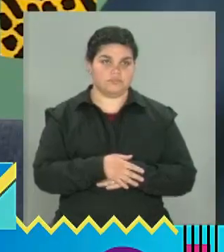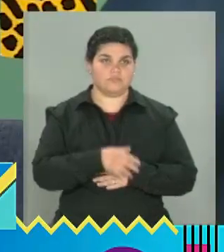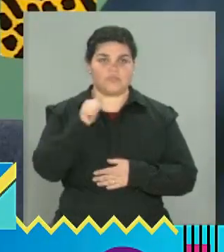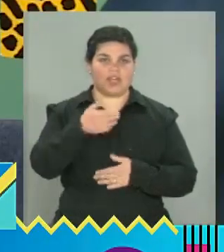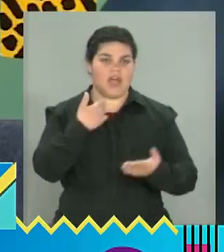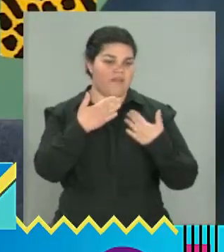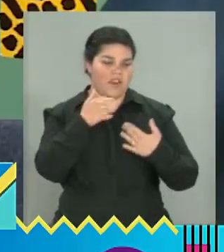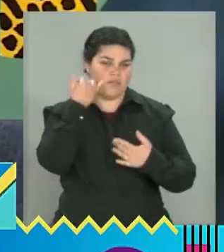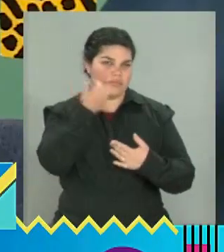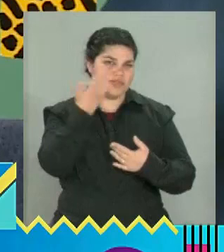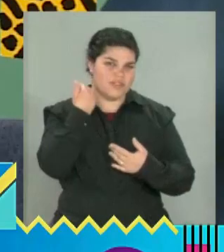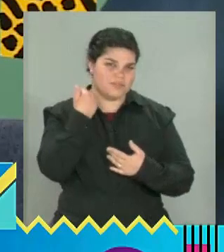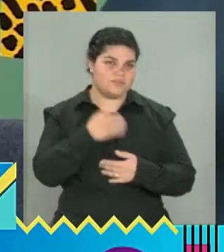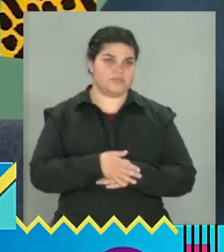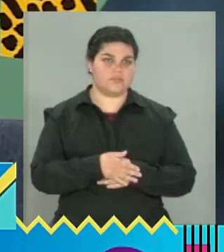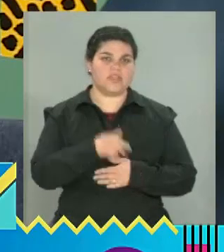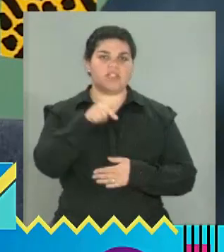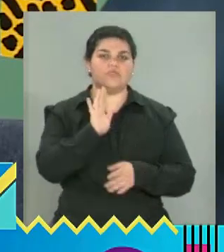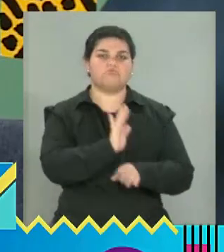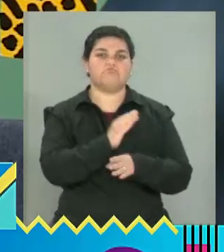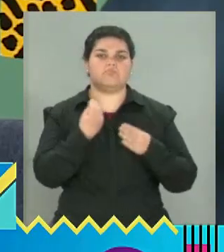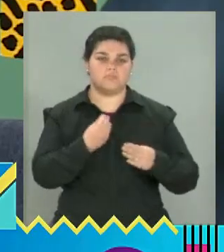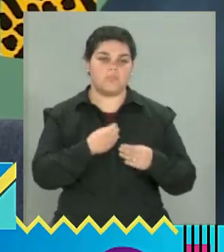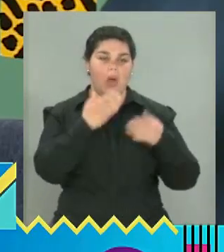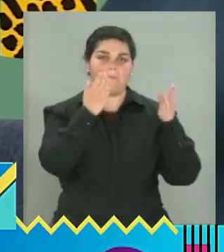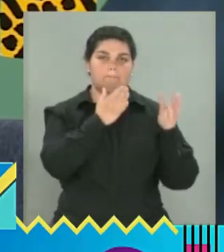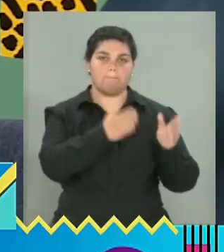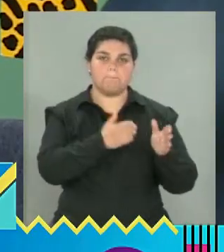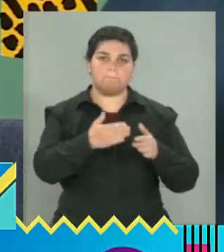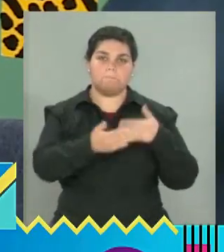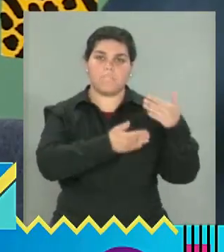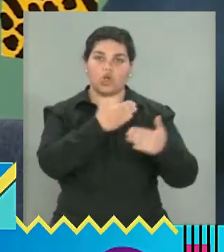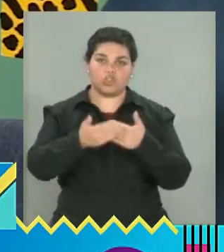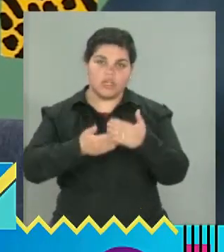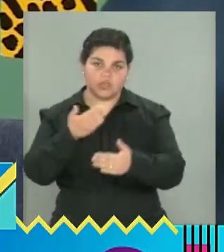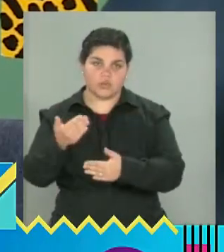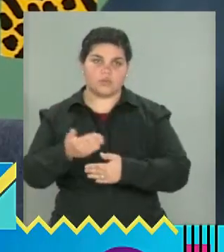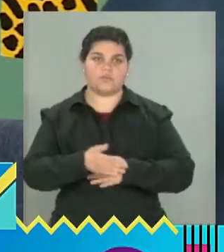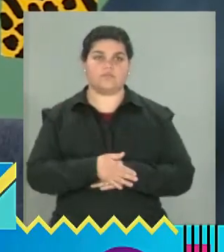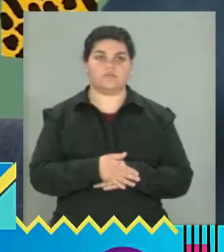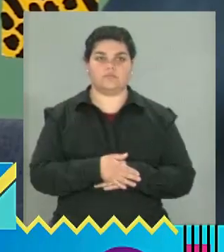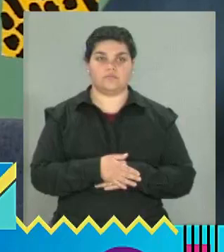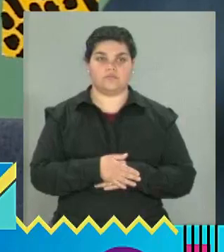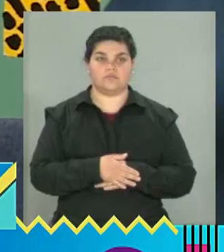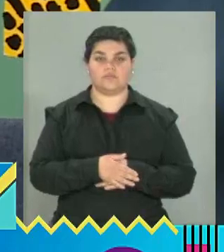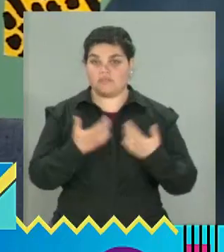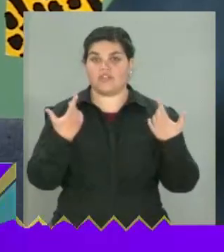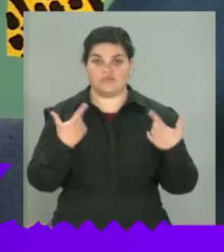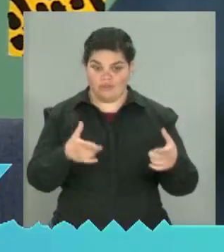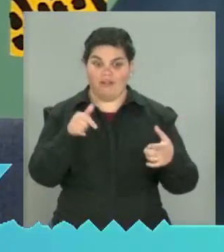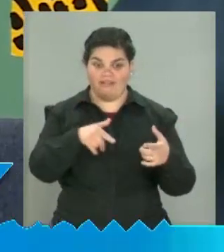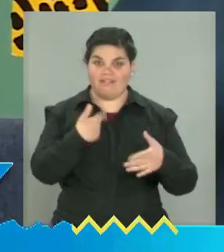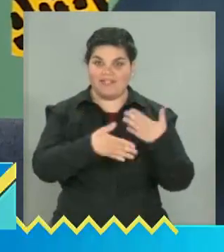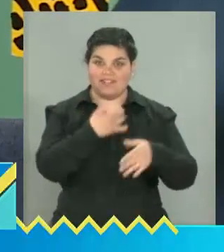tiene que ver con lo que un proceso cultural y social que se viene generando, por suerte, digamos